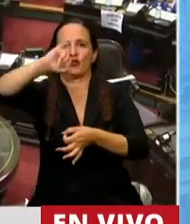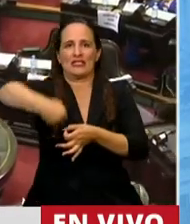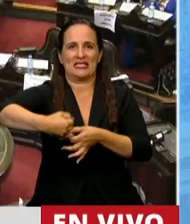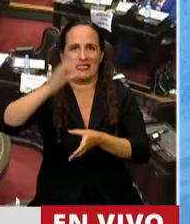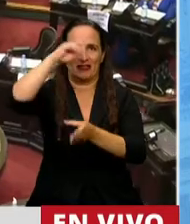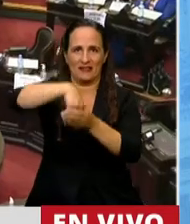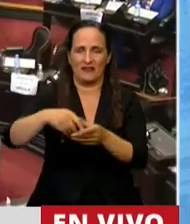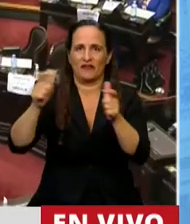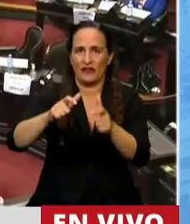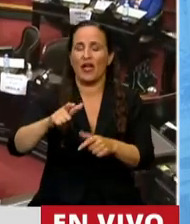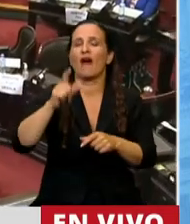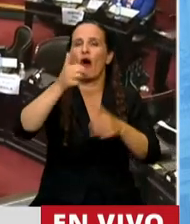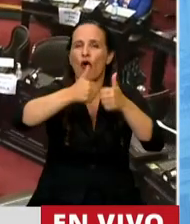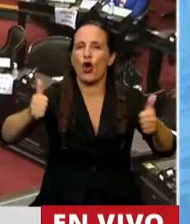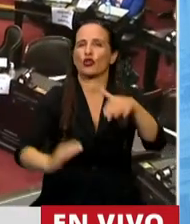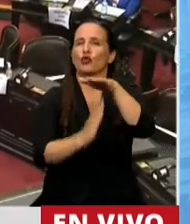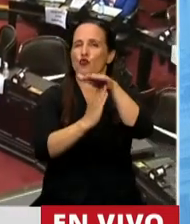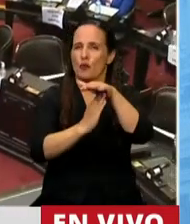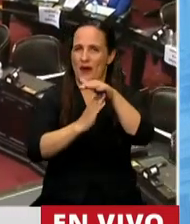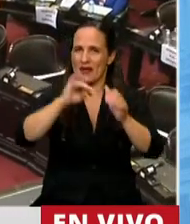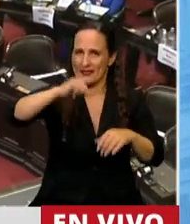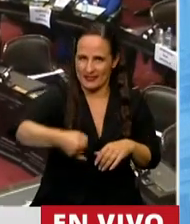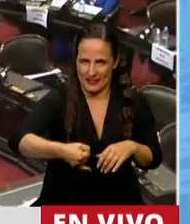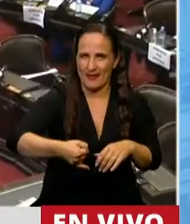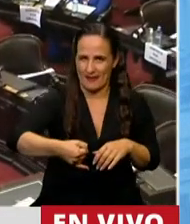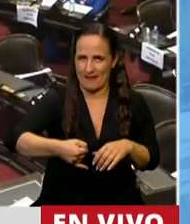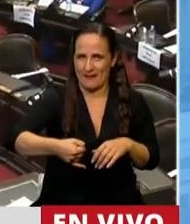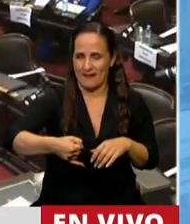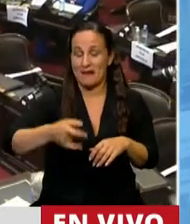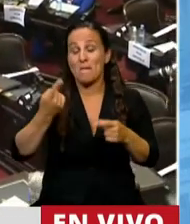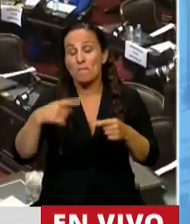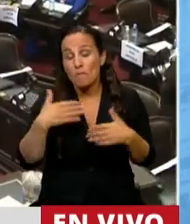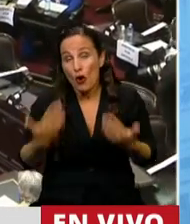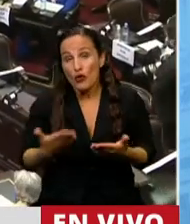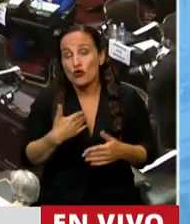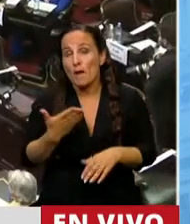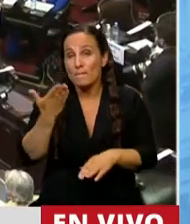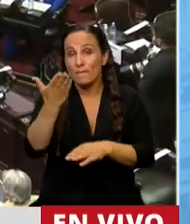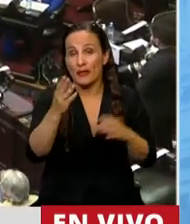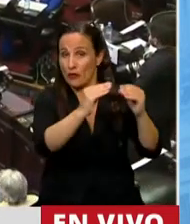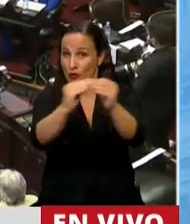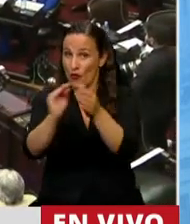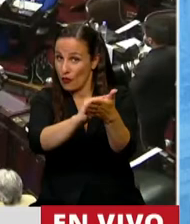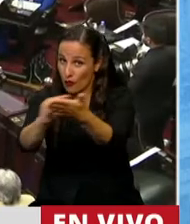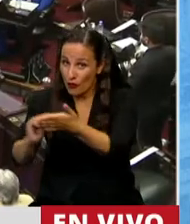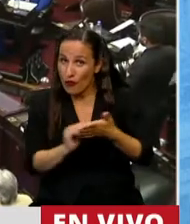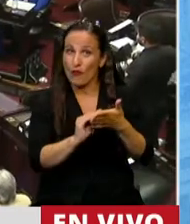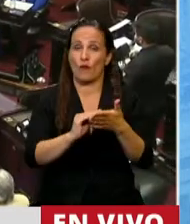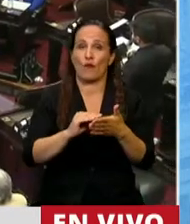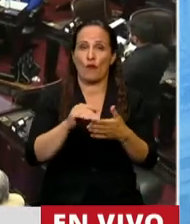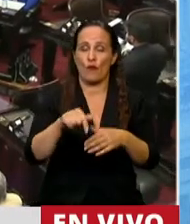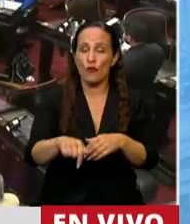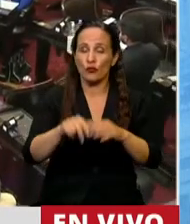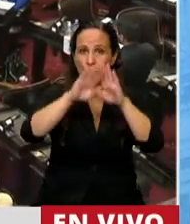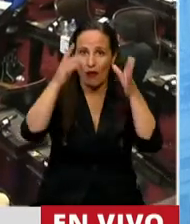despachos de la Corte Suprema o de Comodoro Pro. Por esto, señora Presidente, propongo a mis colegas de este